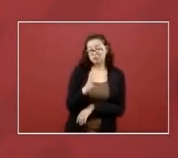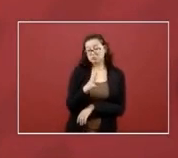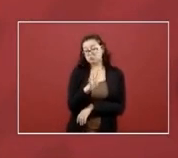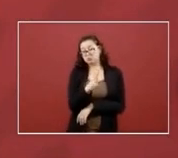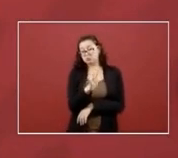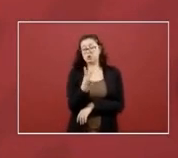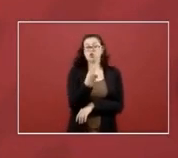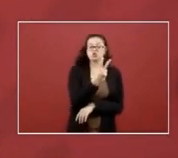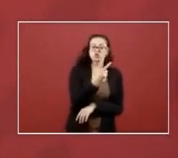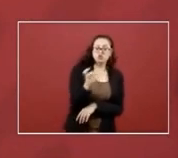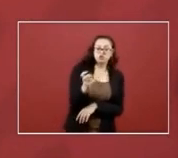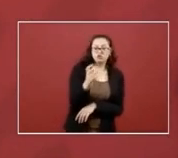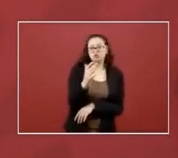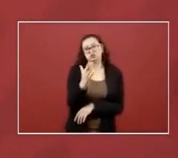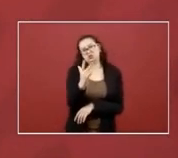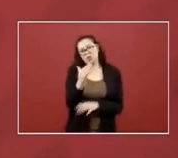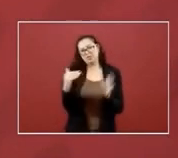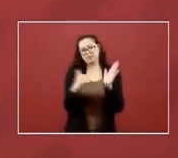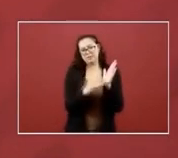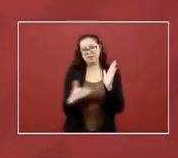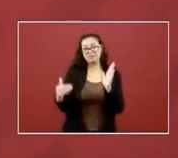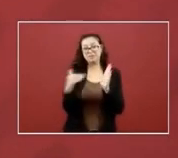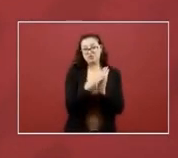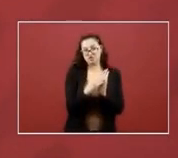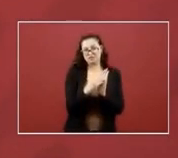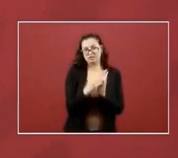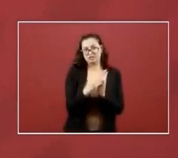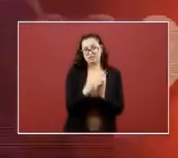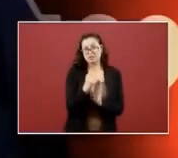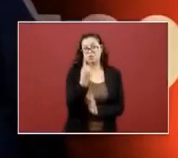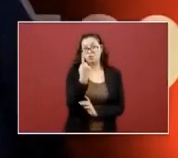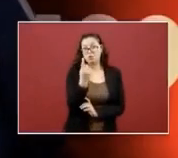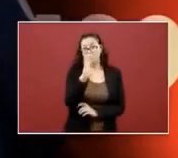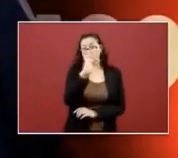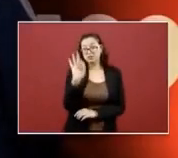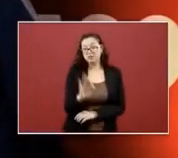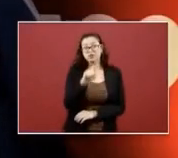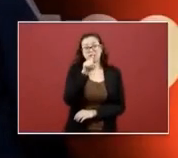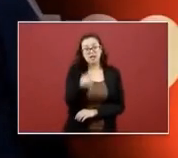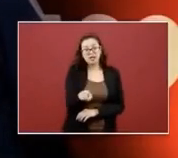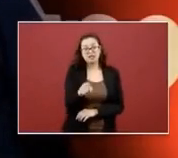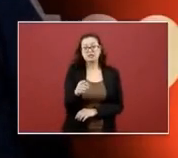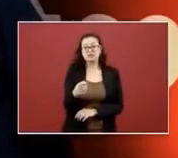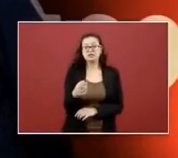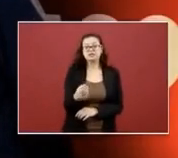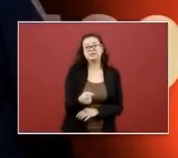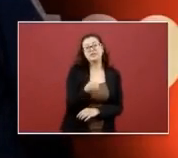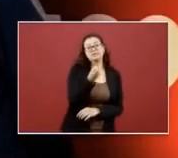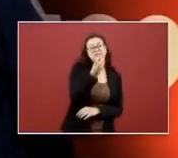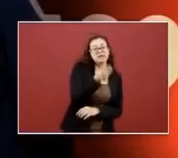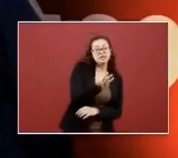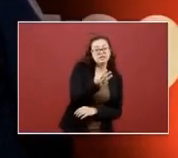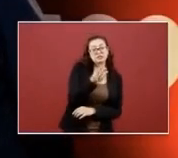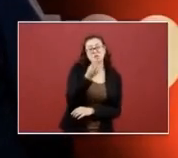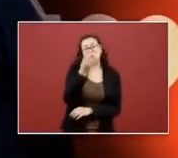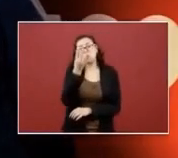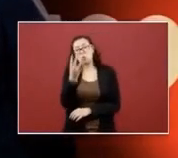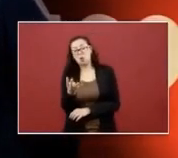menos 250 mil millones de pesos, 1%. Entonces contrataron entre 3 y 4 veces,